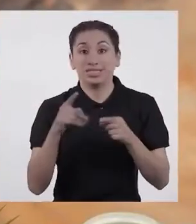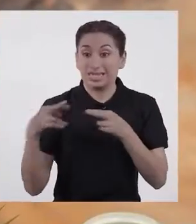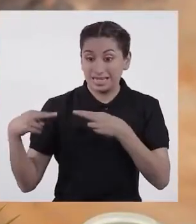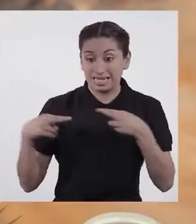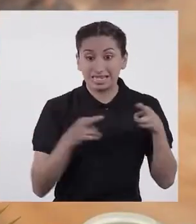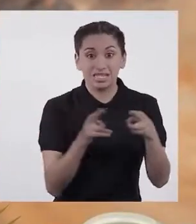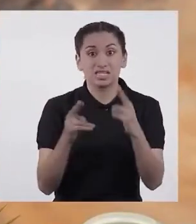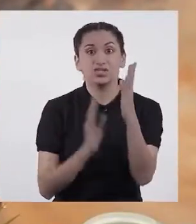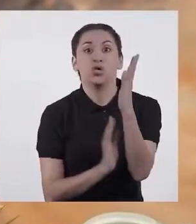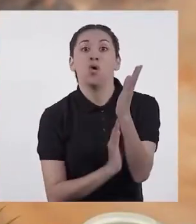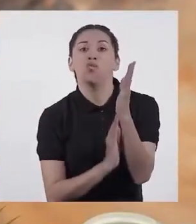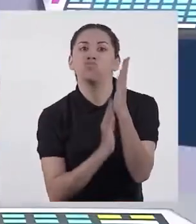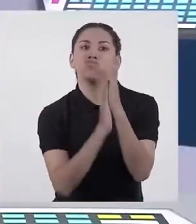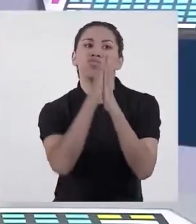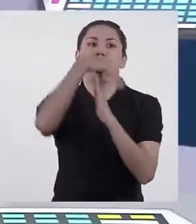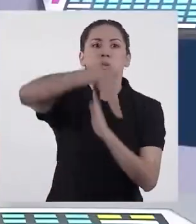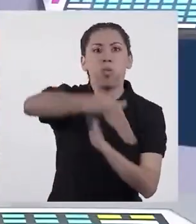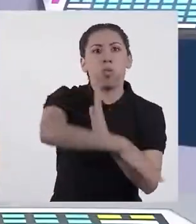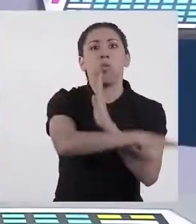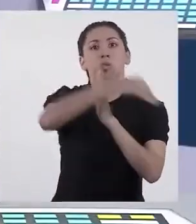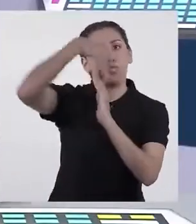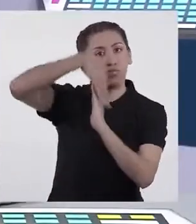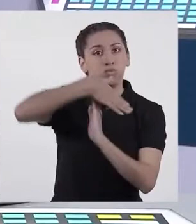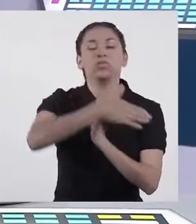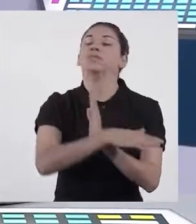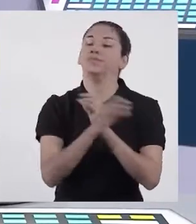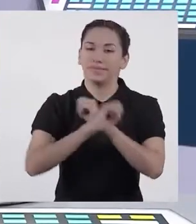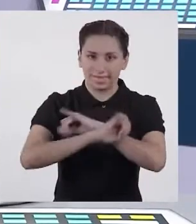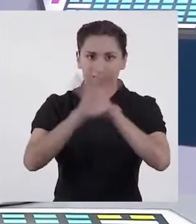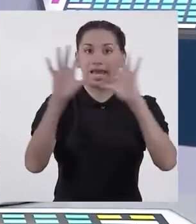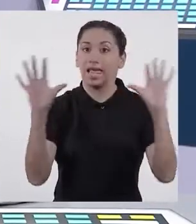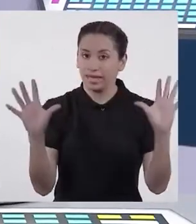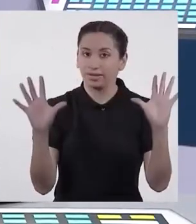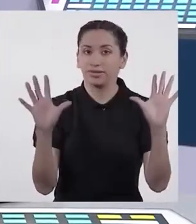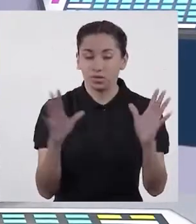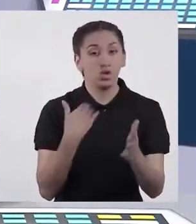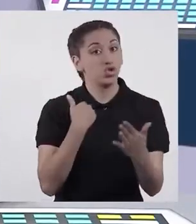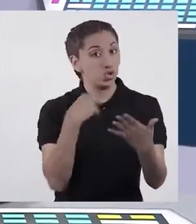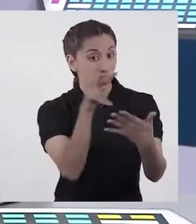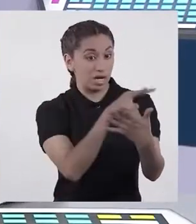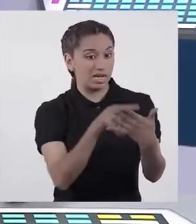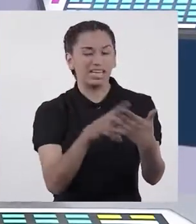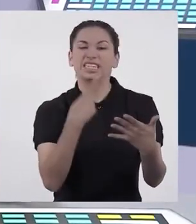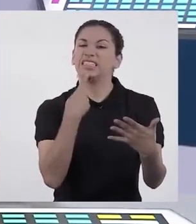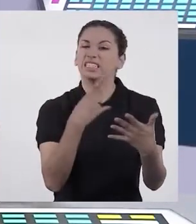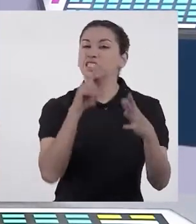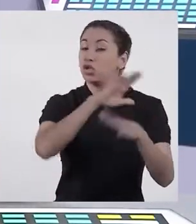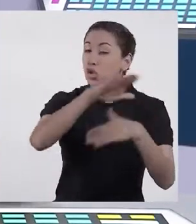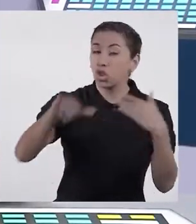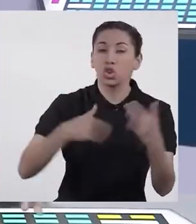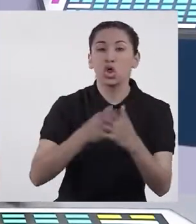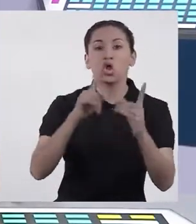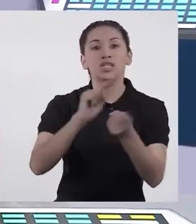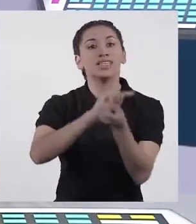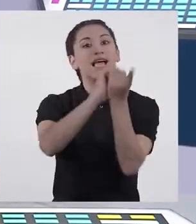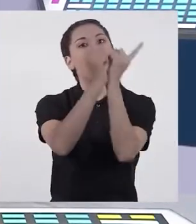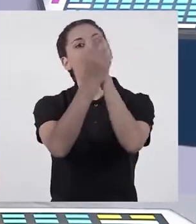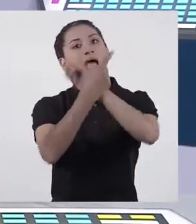los ríos se desbordan. ¡Claro! Leí que todo Todo esto es producto del